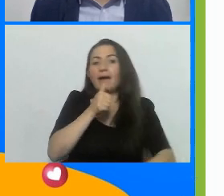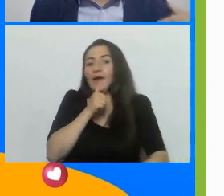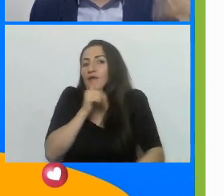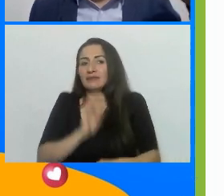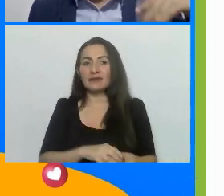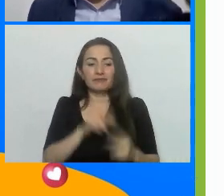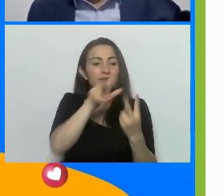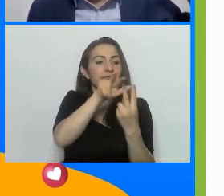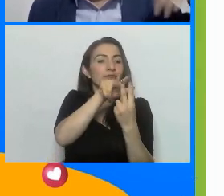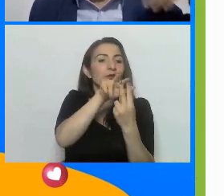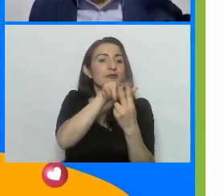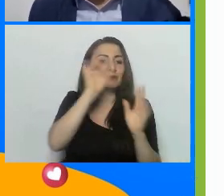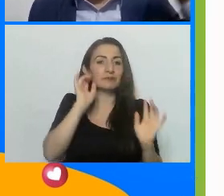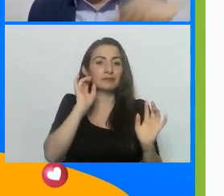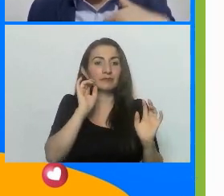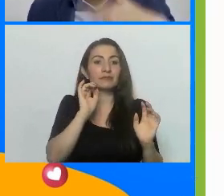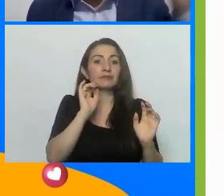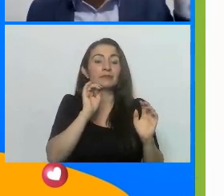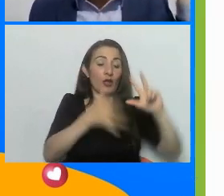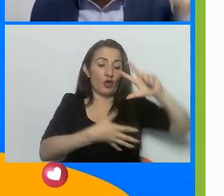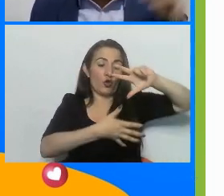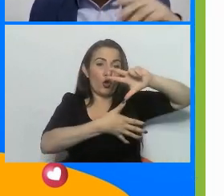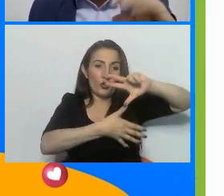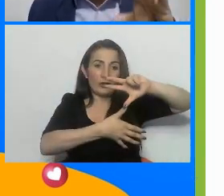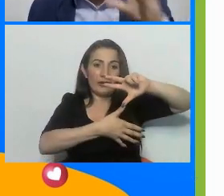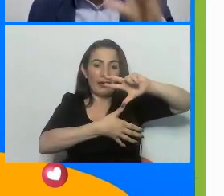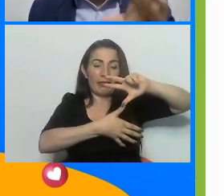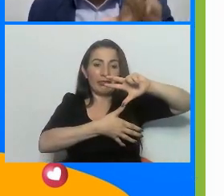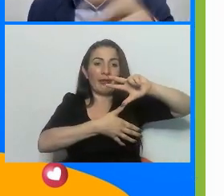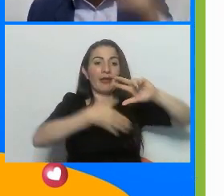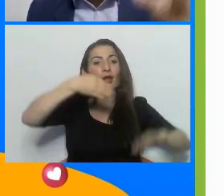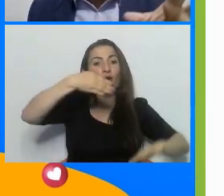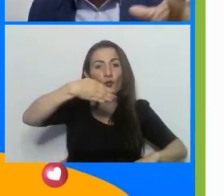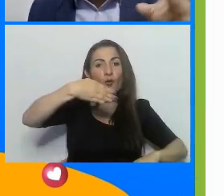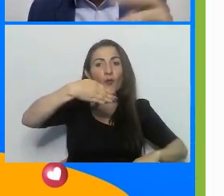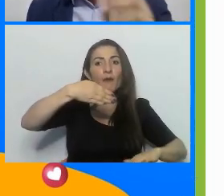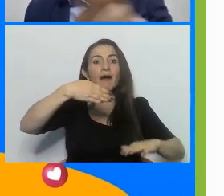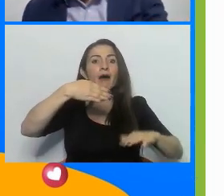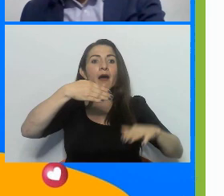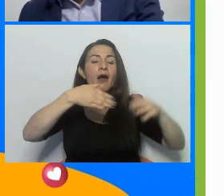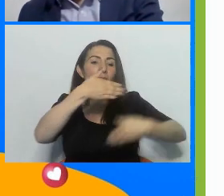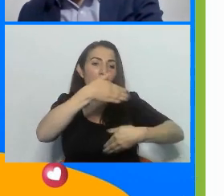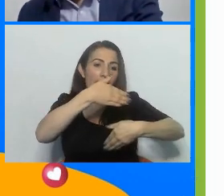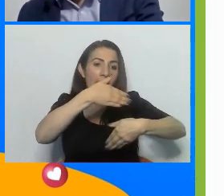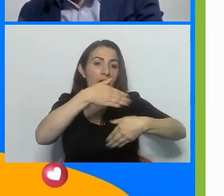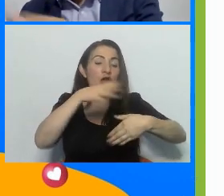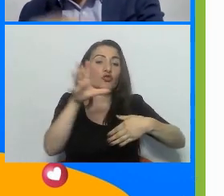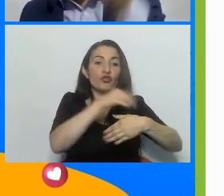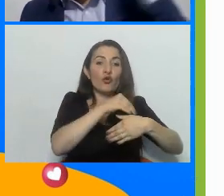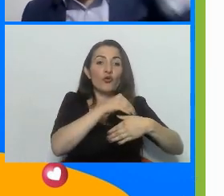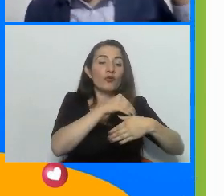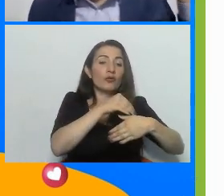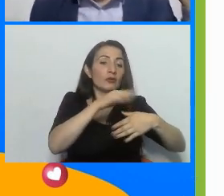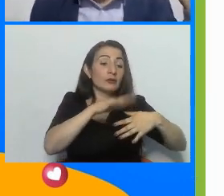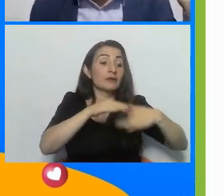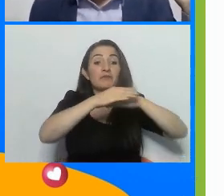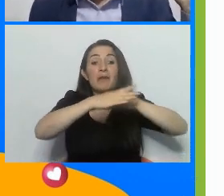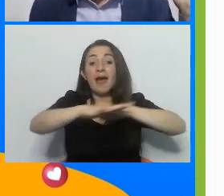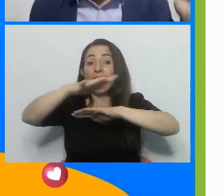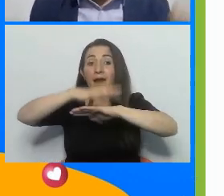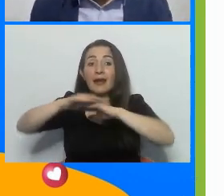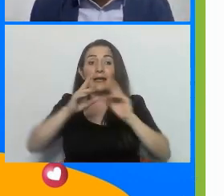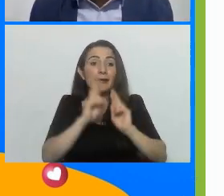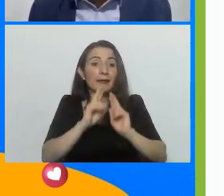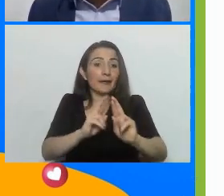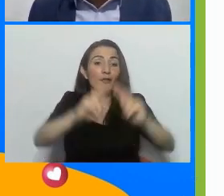están en los continentes, ¿sí? Lo que están, la tierra, ¿sí? La tierra como tal, y los acuáticos, pues los mares y los